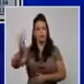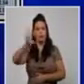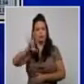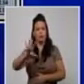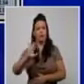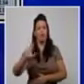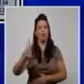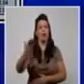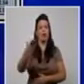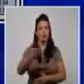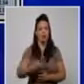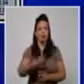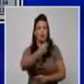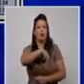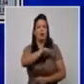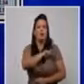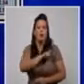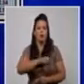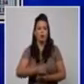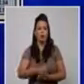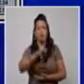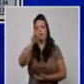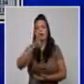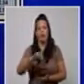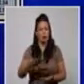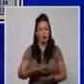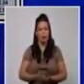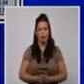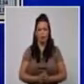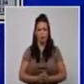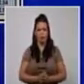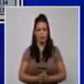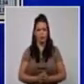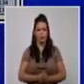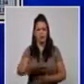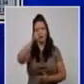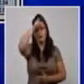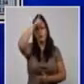está España, está Italia, Turquía, Alemania,